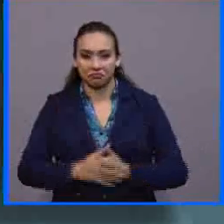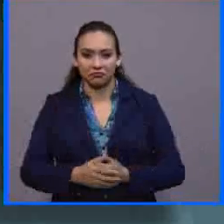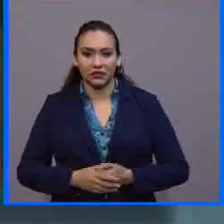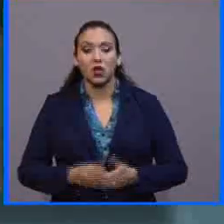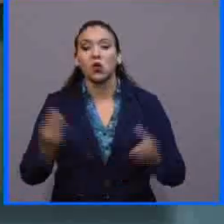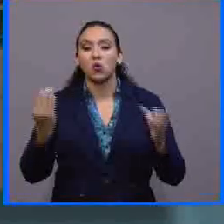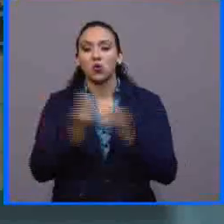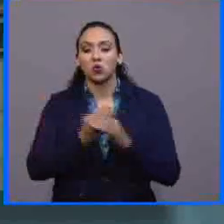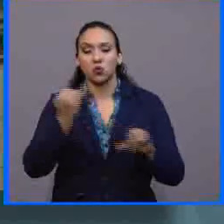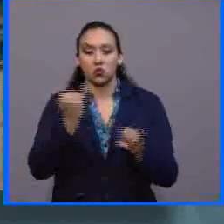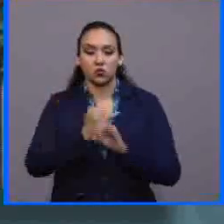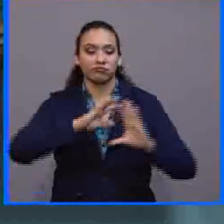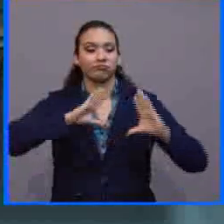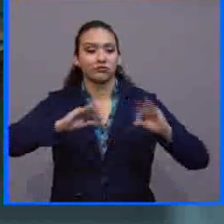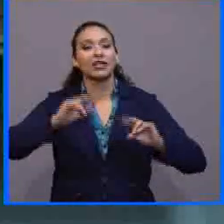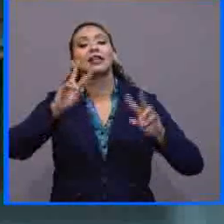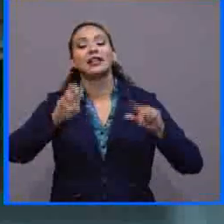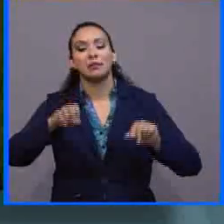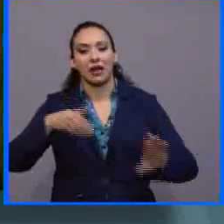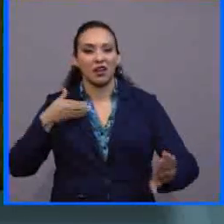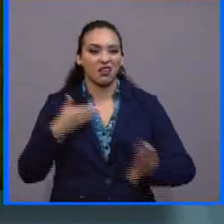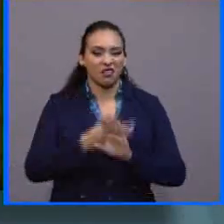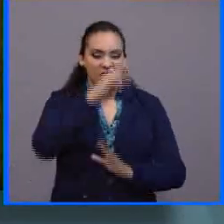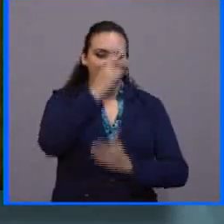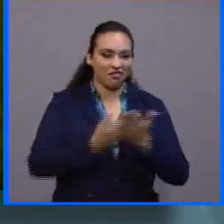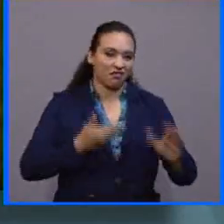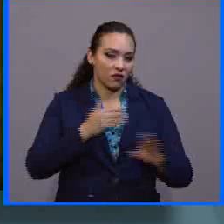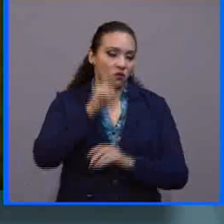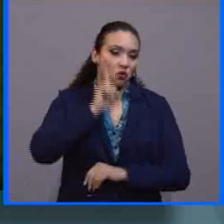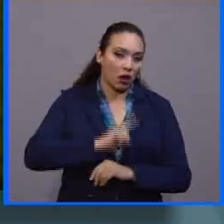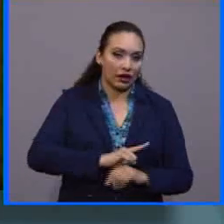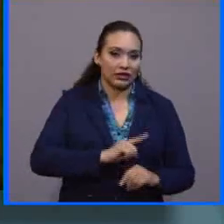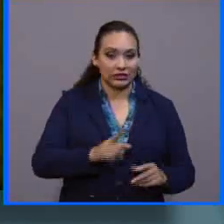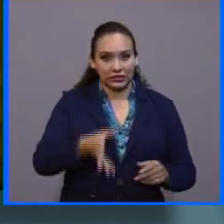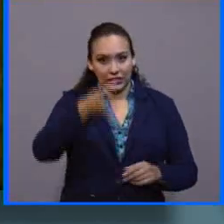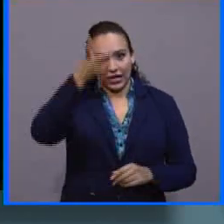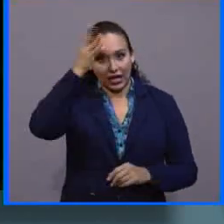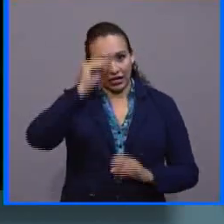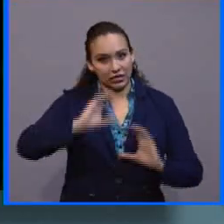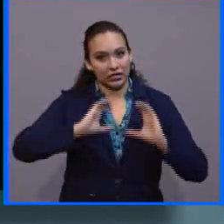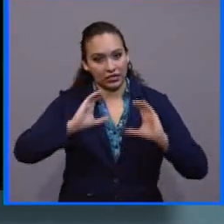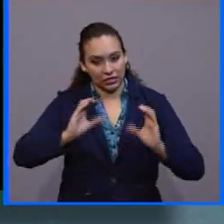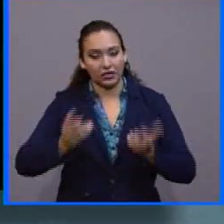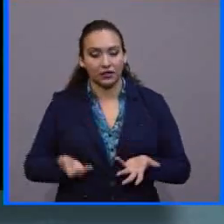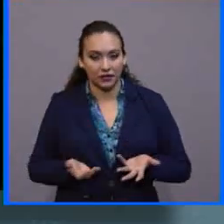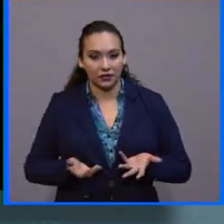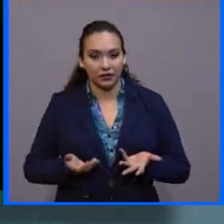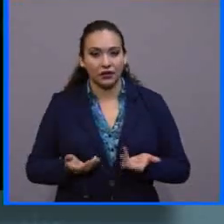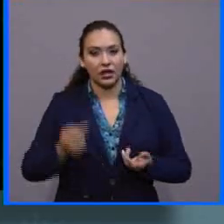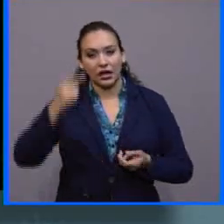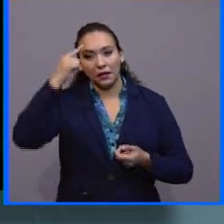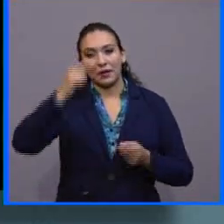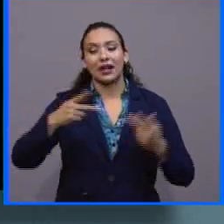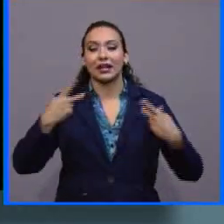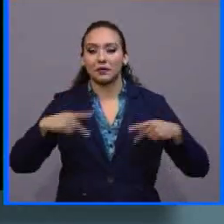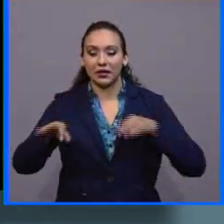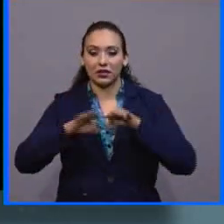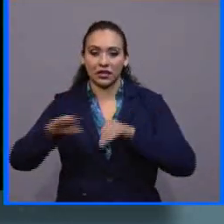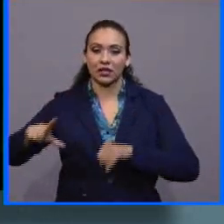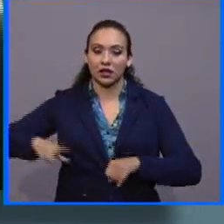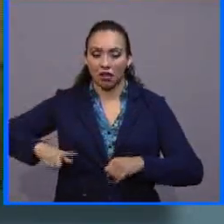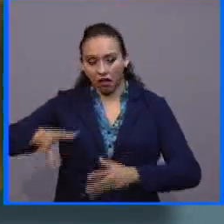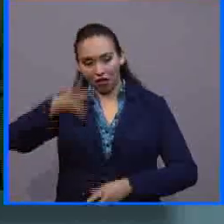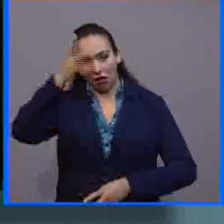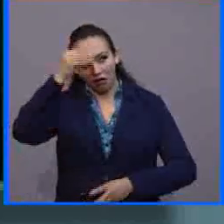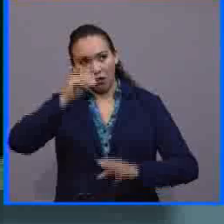el curso en línea de violencia contra las mujeres, con el fin de sensibilizar a las más de 6,000 personas servidoras públicas de la